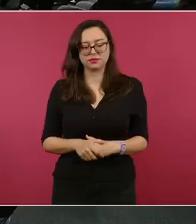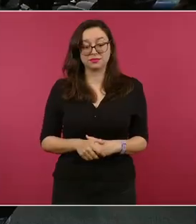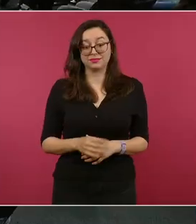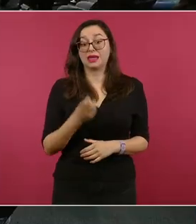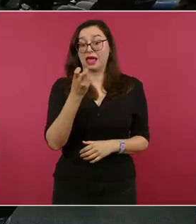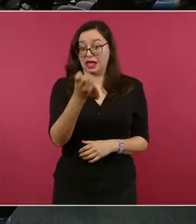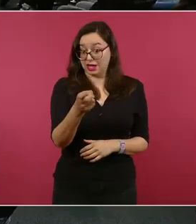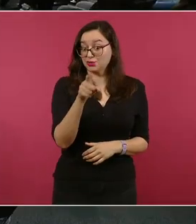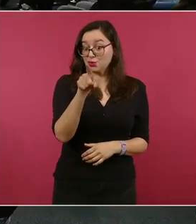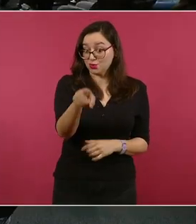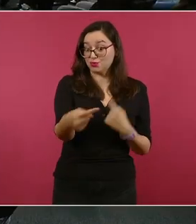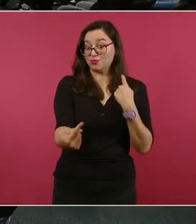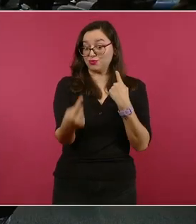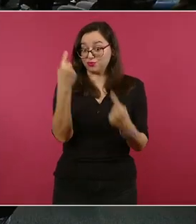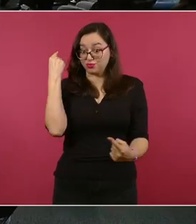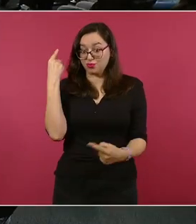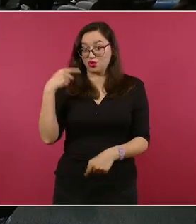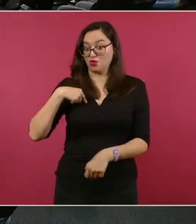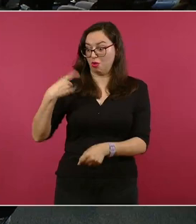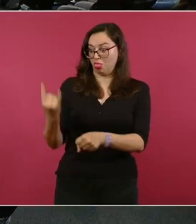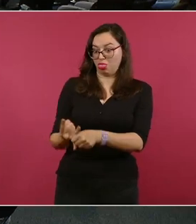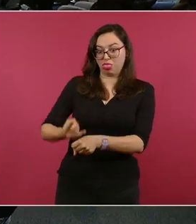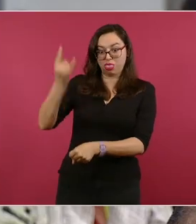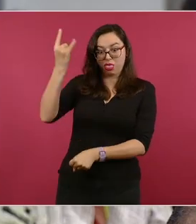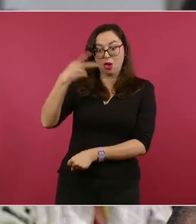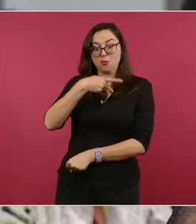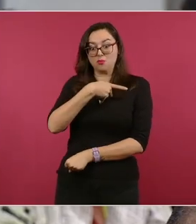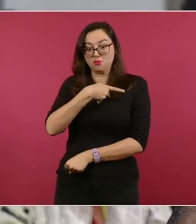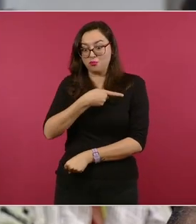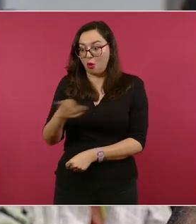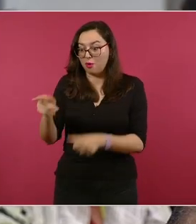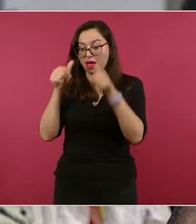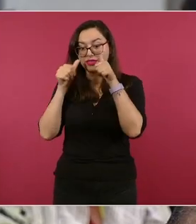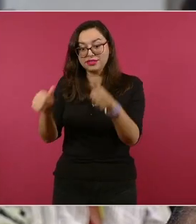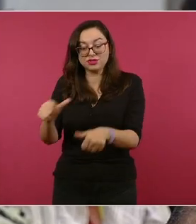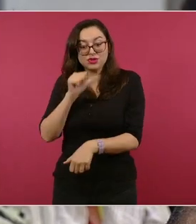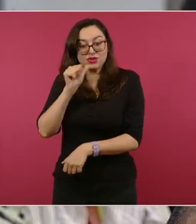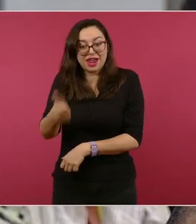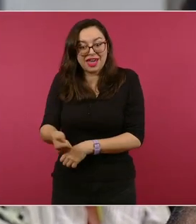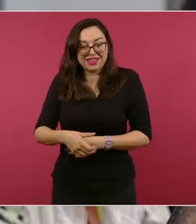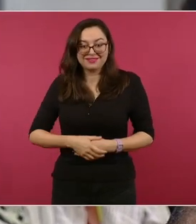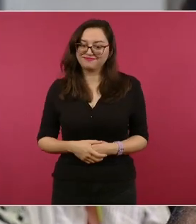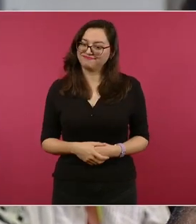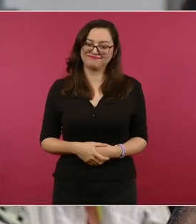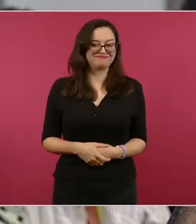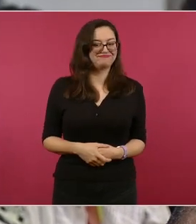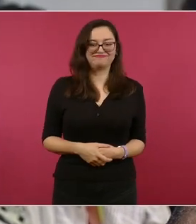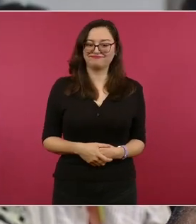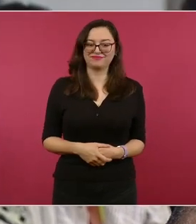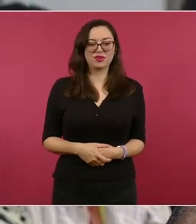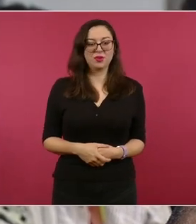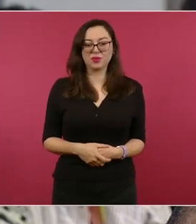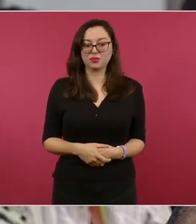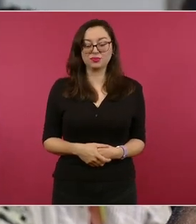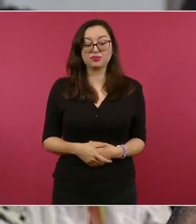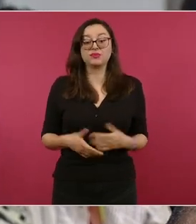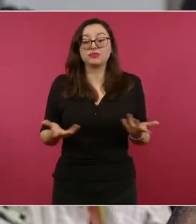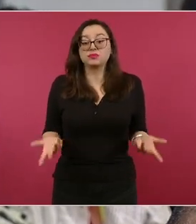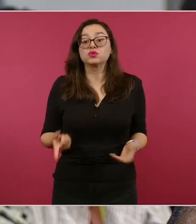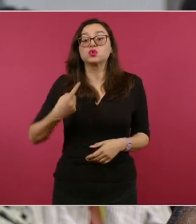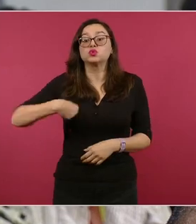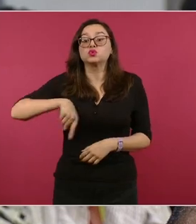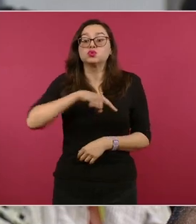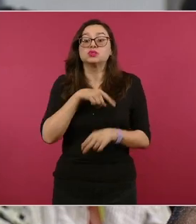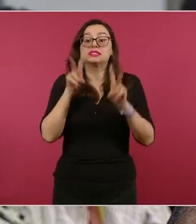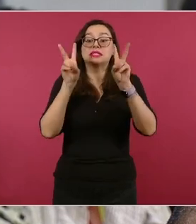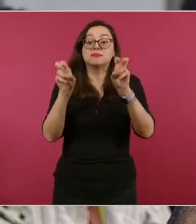diciendo de que yo incumplí con mi compromiso de atender a los pobres, y no. Bueno, cuando estamos investigando sobre el